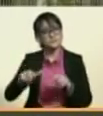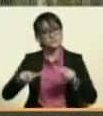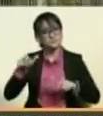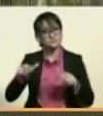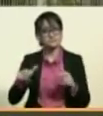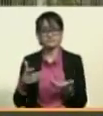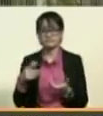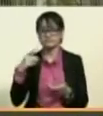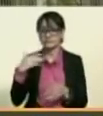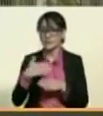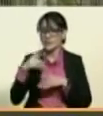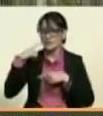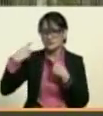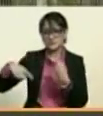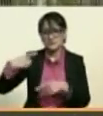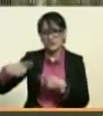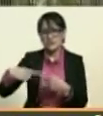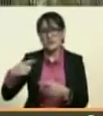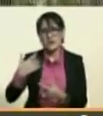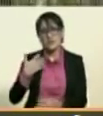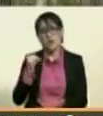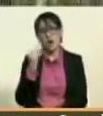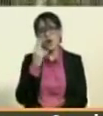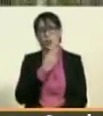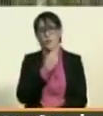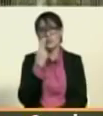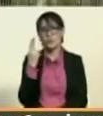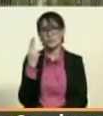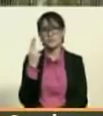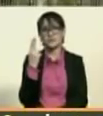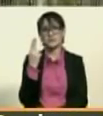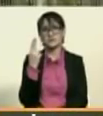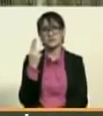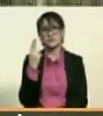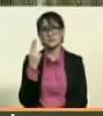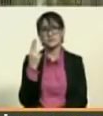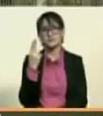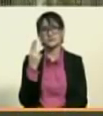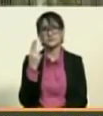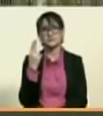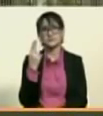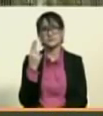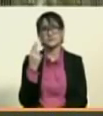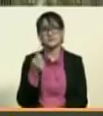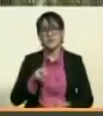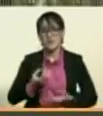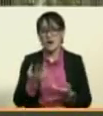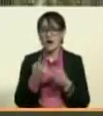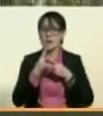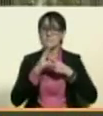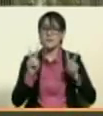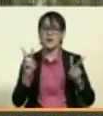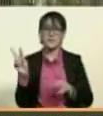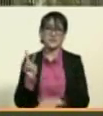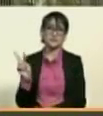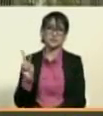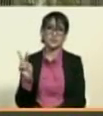Cada día que pasa, tengo un compromiso que crece. Para garantizarle la paz a